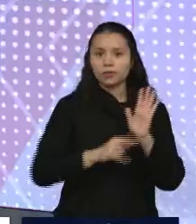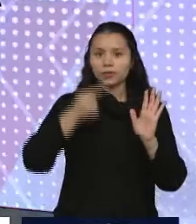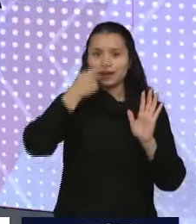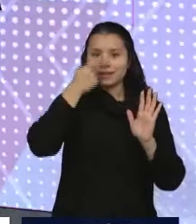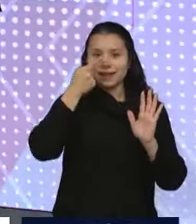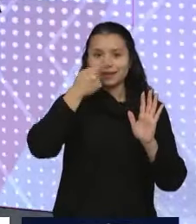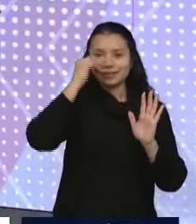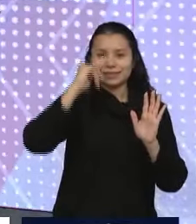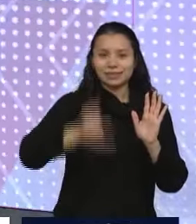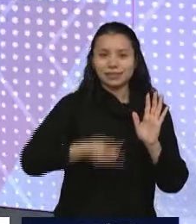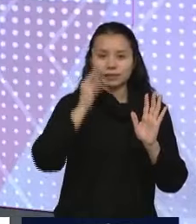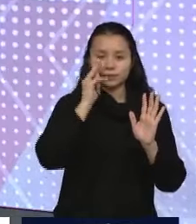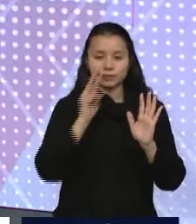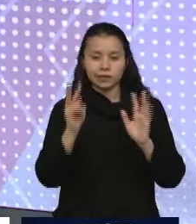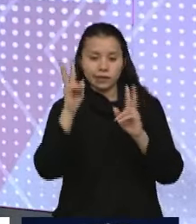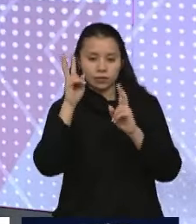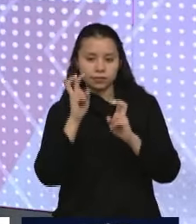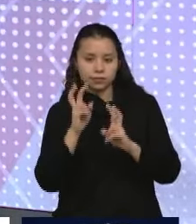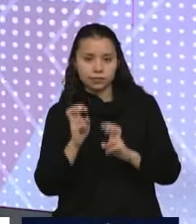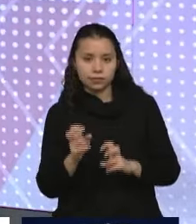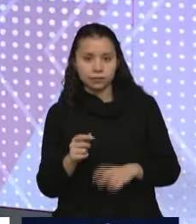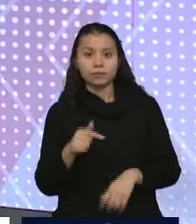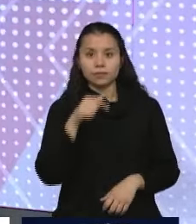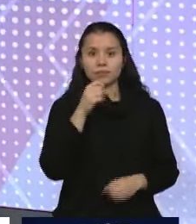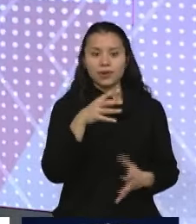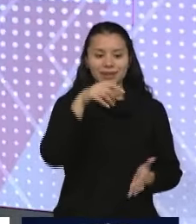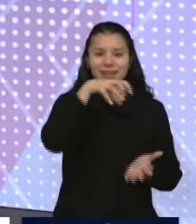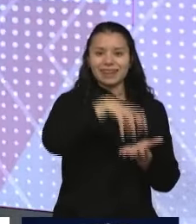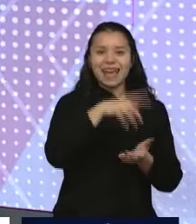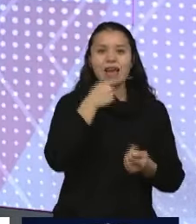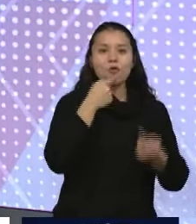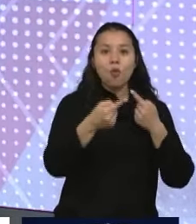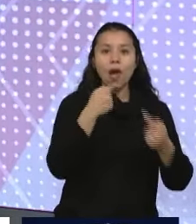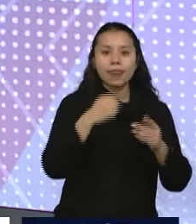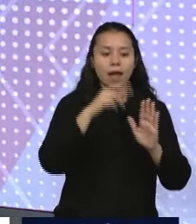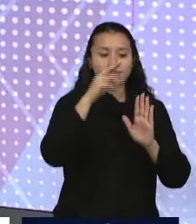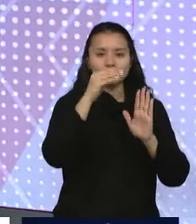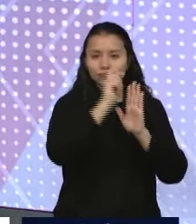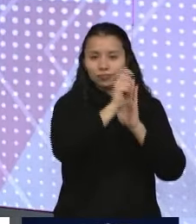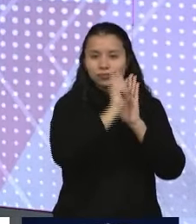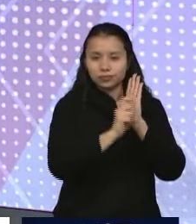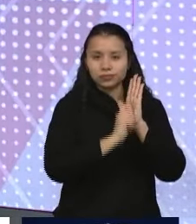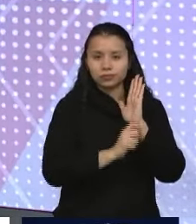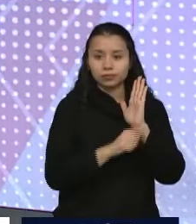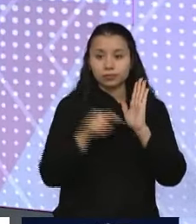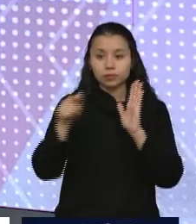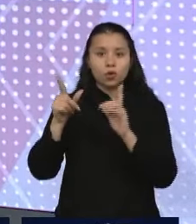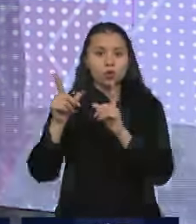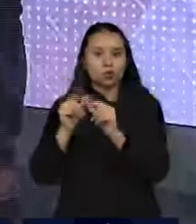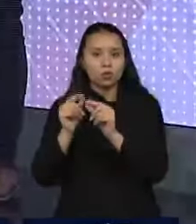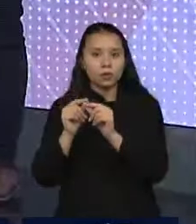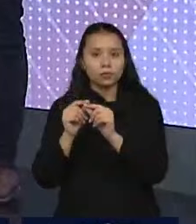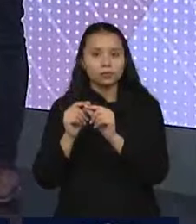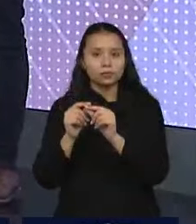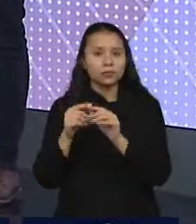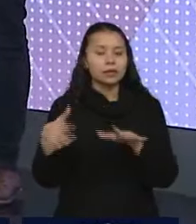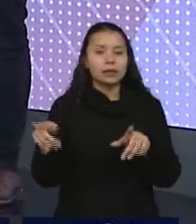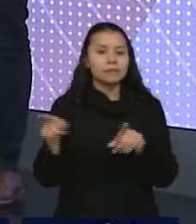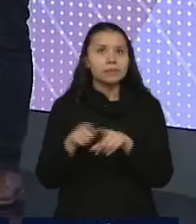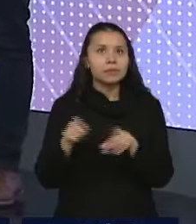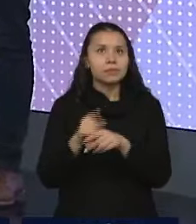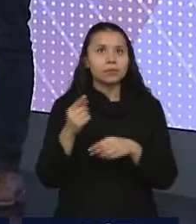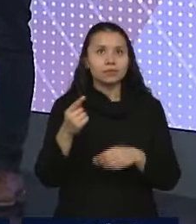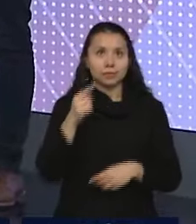resultado de esta encuesta. Ese número también coincide con las contestaciones. Estamos acá, ¿eh?